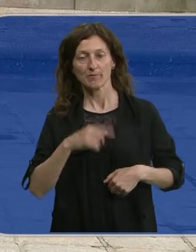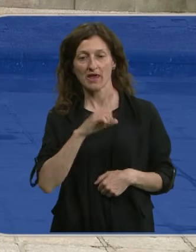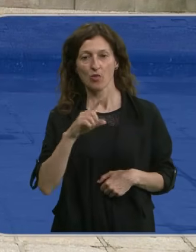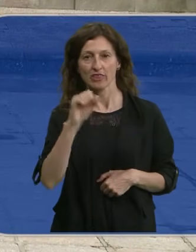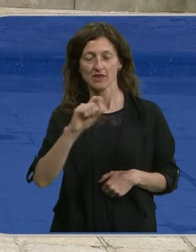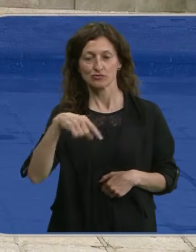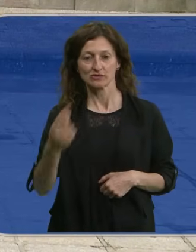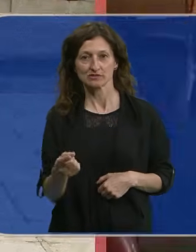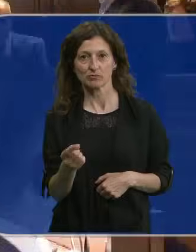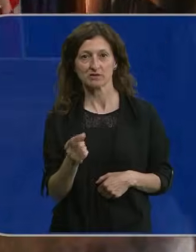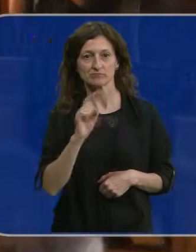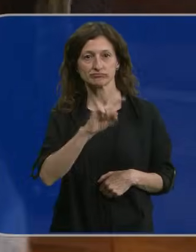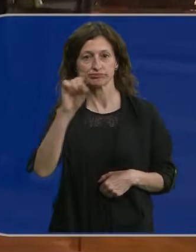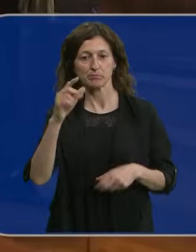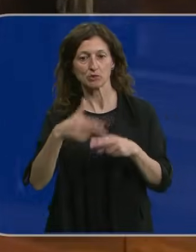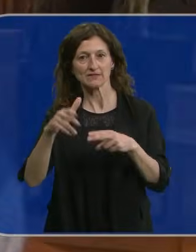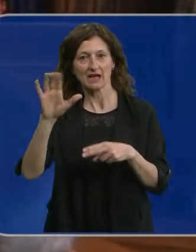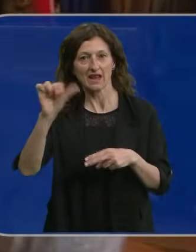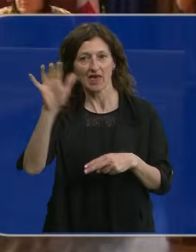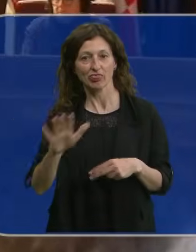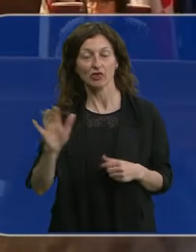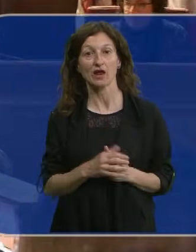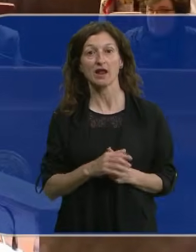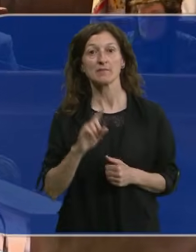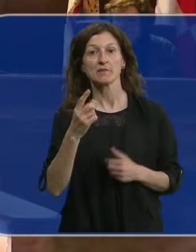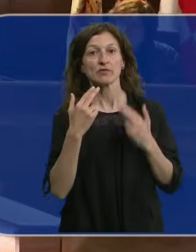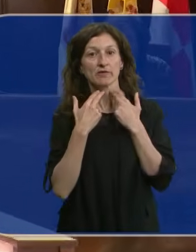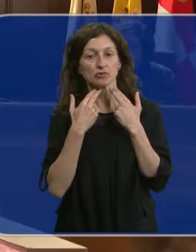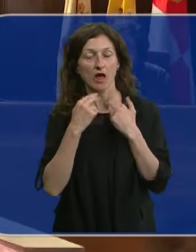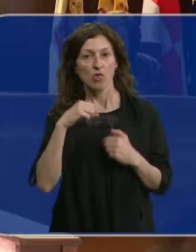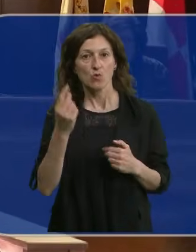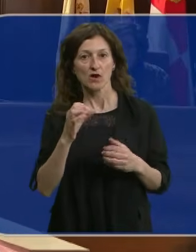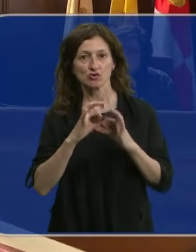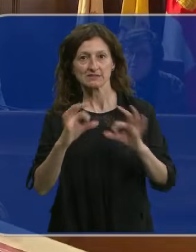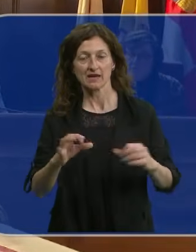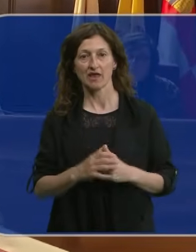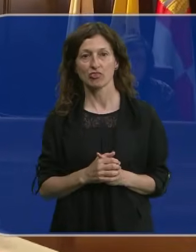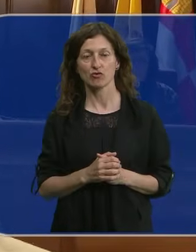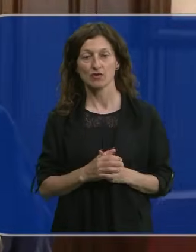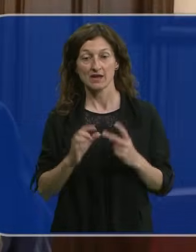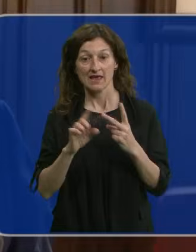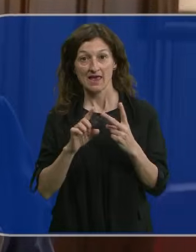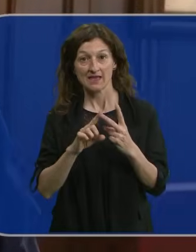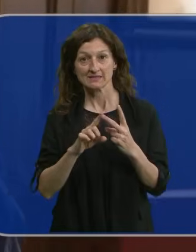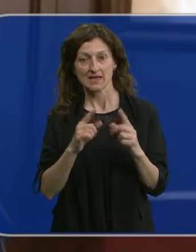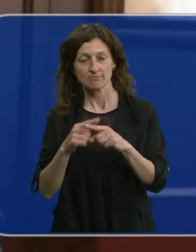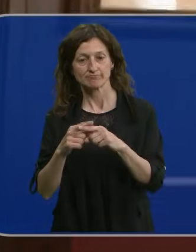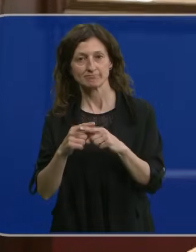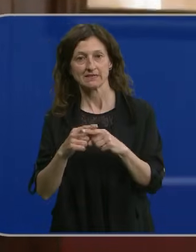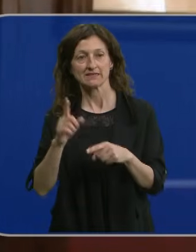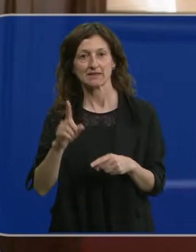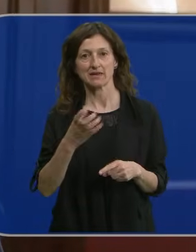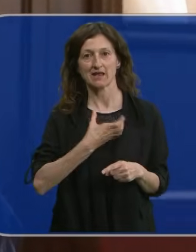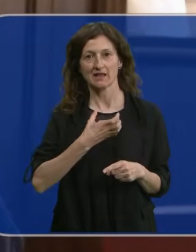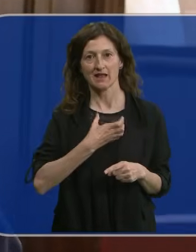años después tras su recorrido por la política nacional. Primero como diputado y después como senador. Cargo este último que va a compaginar con el de